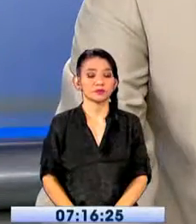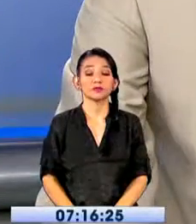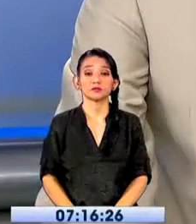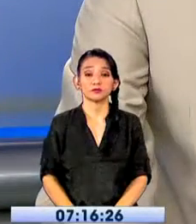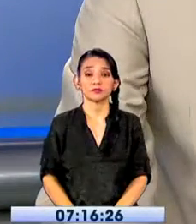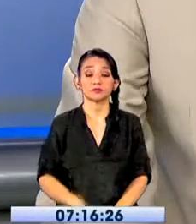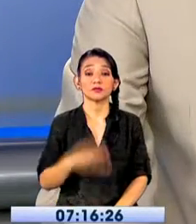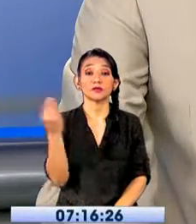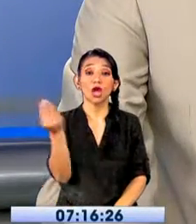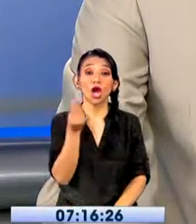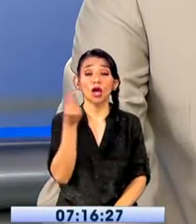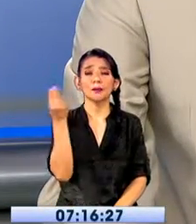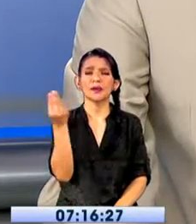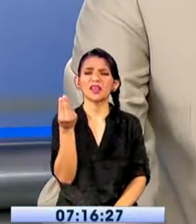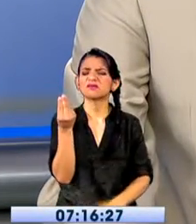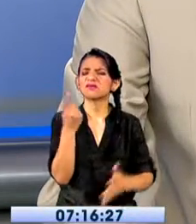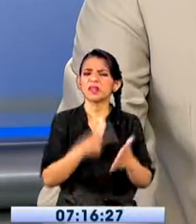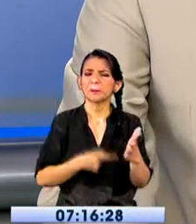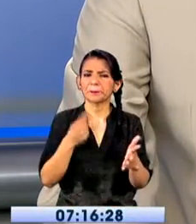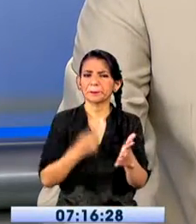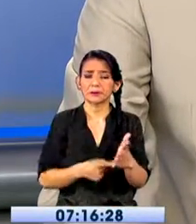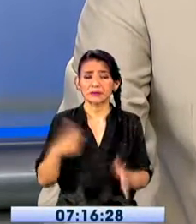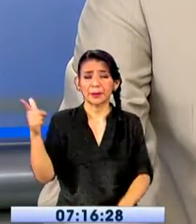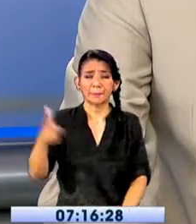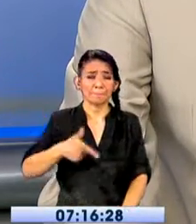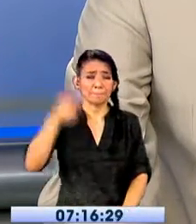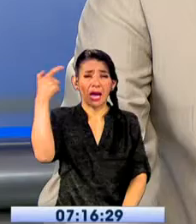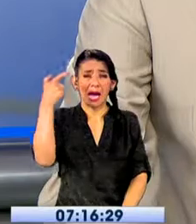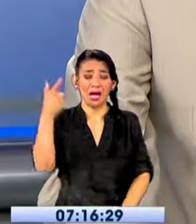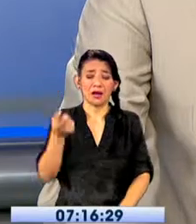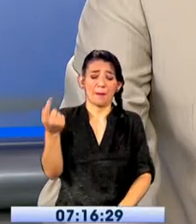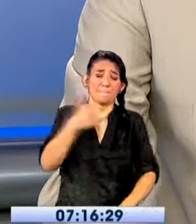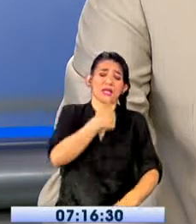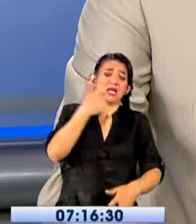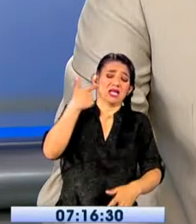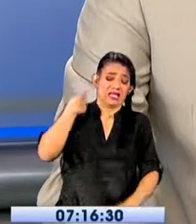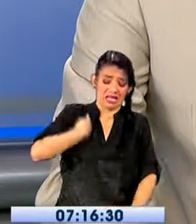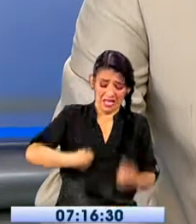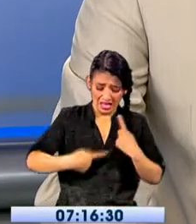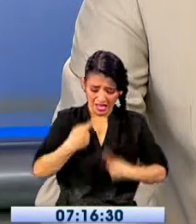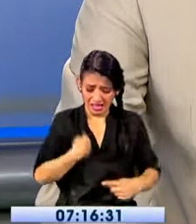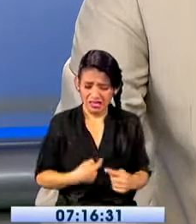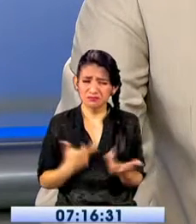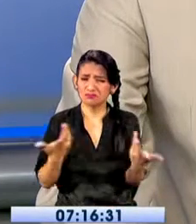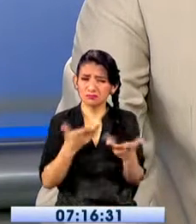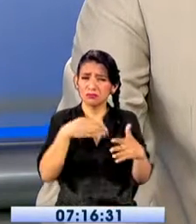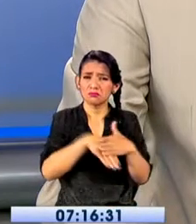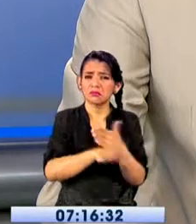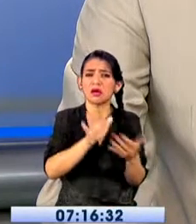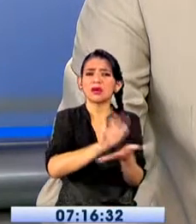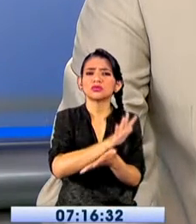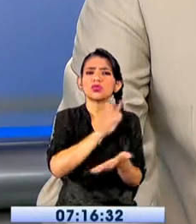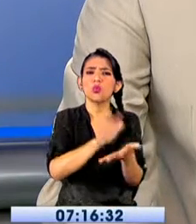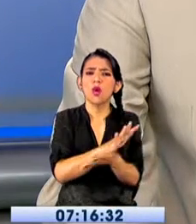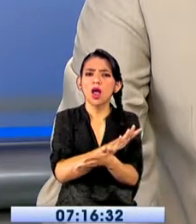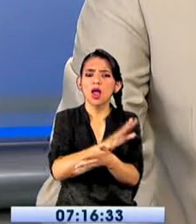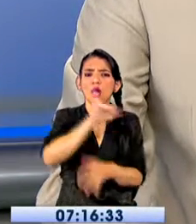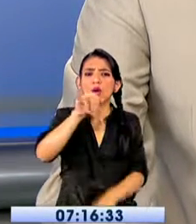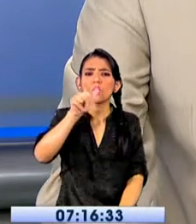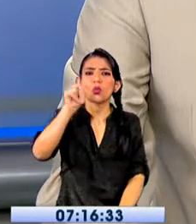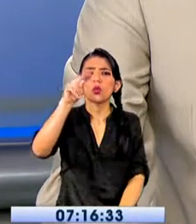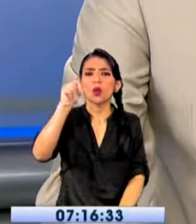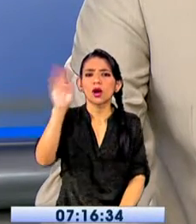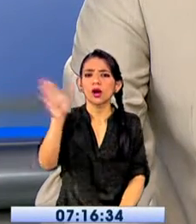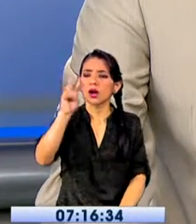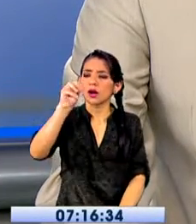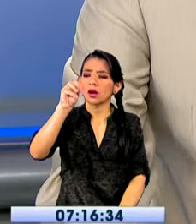Una adolescente herida es el resultado de un disparo que se habría suscitado supuestamente en el interior de una unidad educativa en la cooperativa Juan Montalvo.